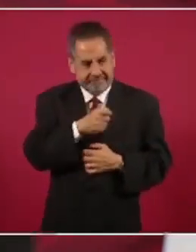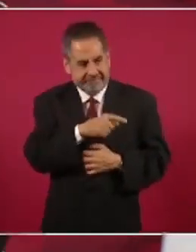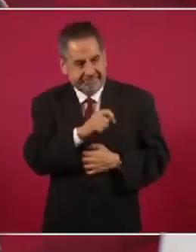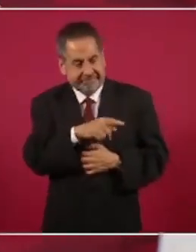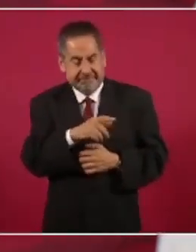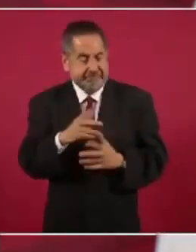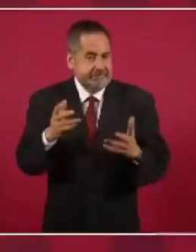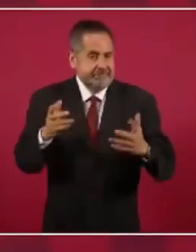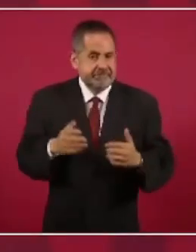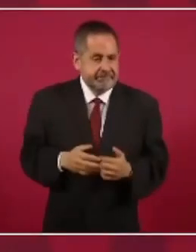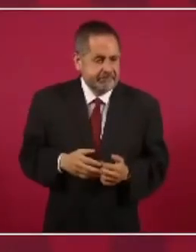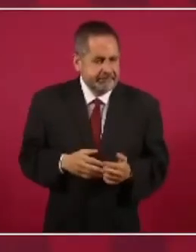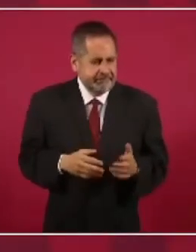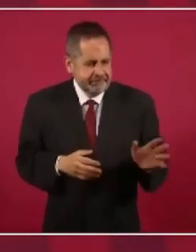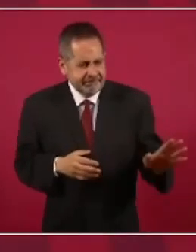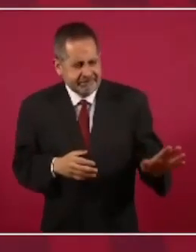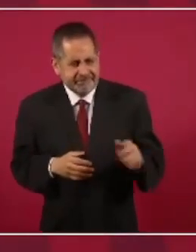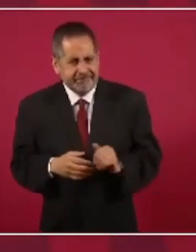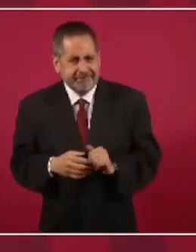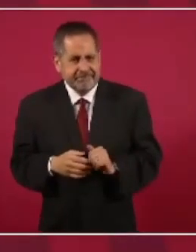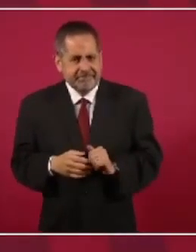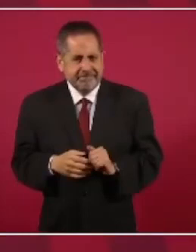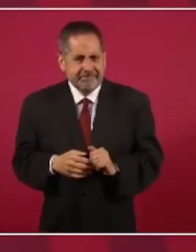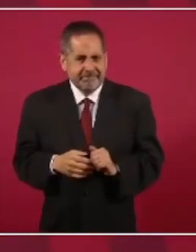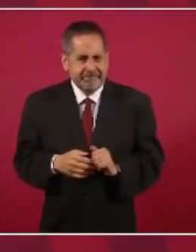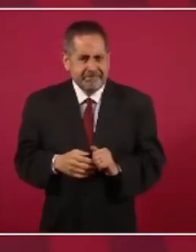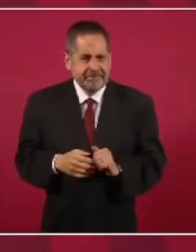que no podemos